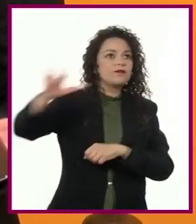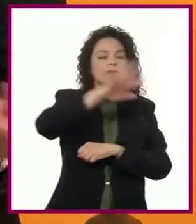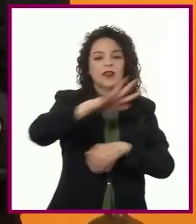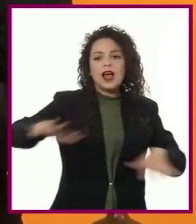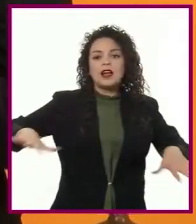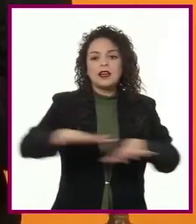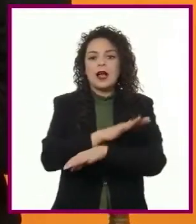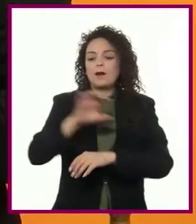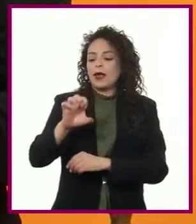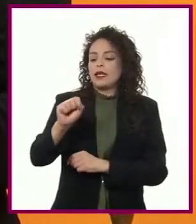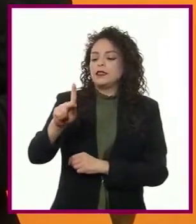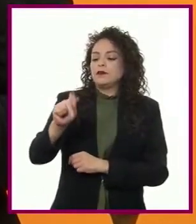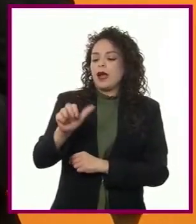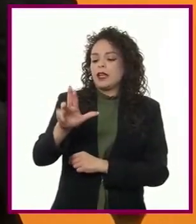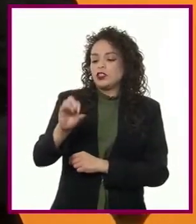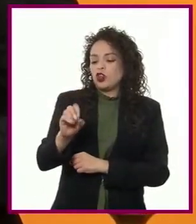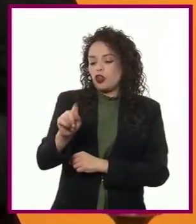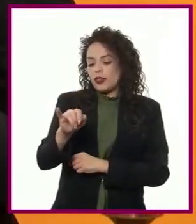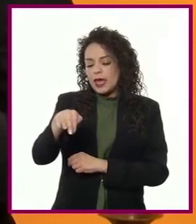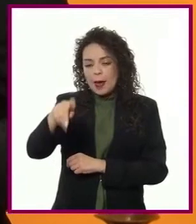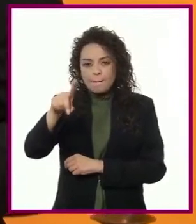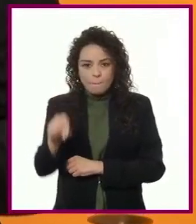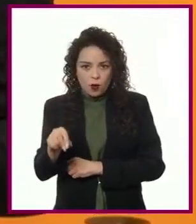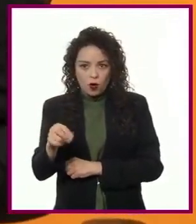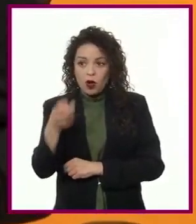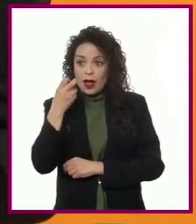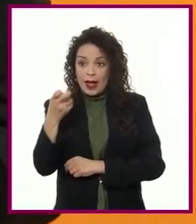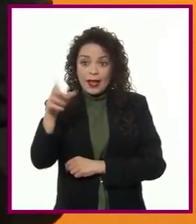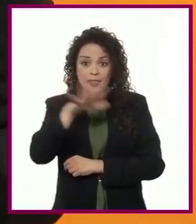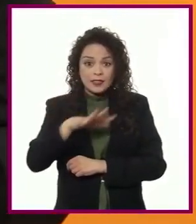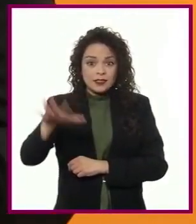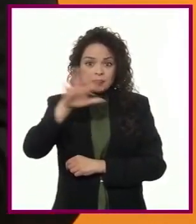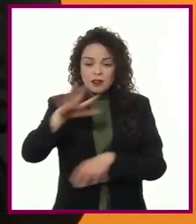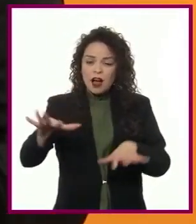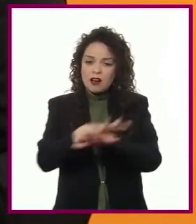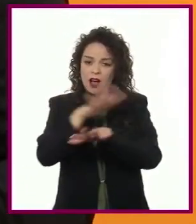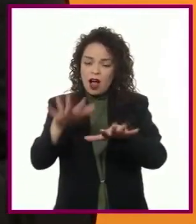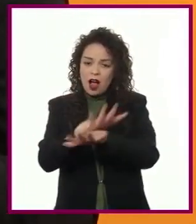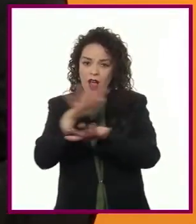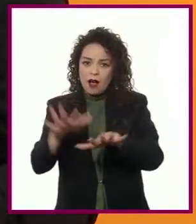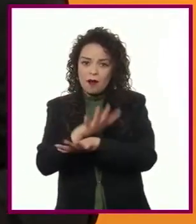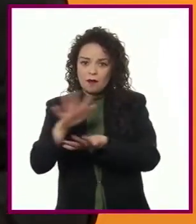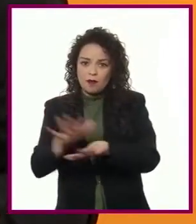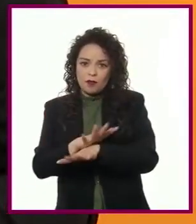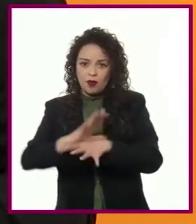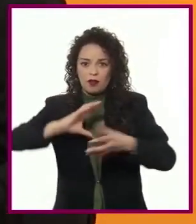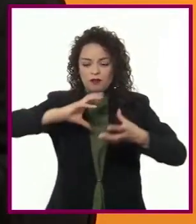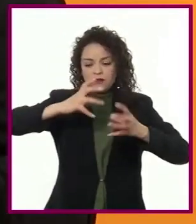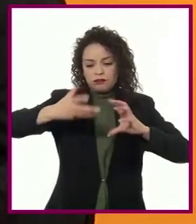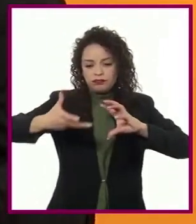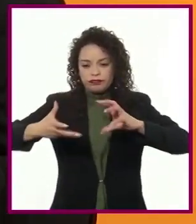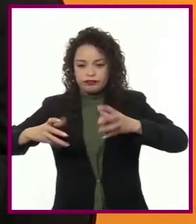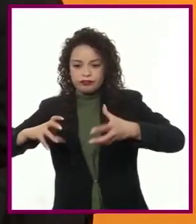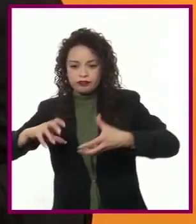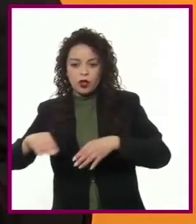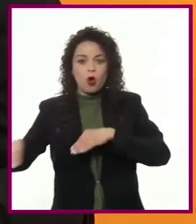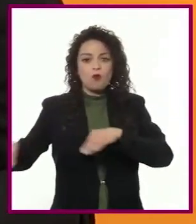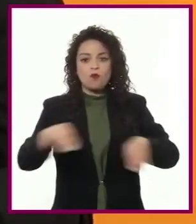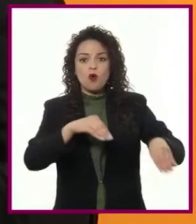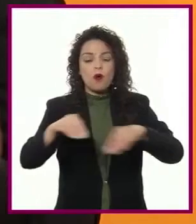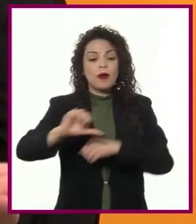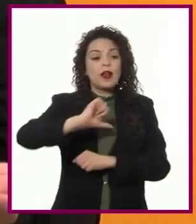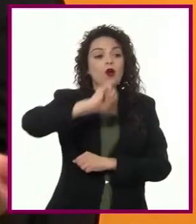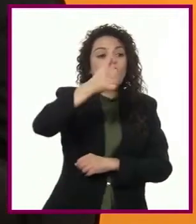Los objetos con masa deforman al espacio-tiempo, modificando la trayectoria de otros